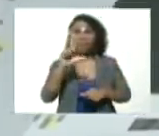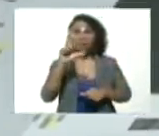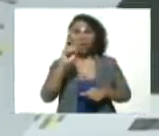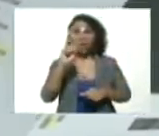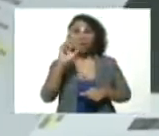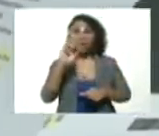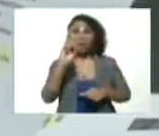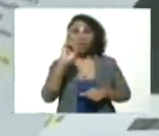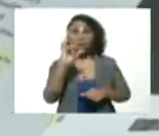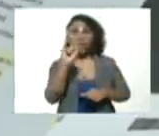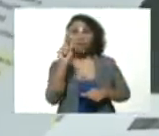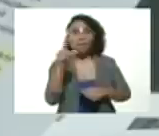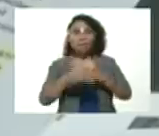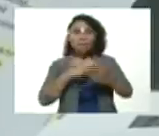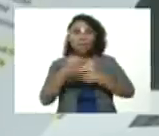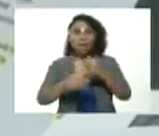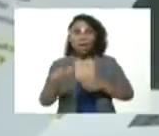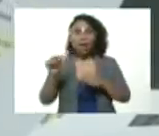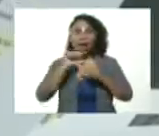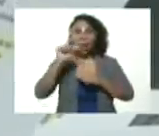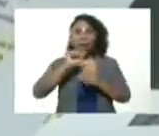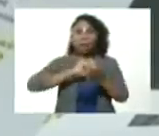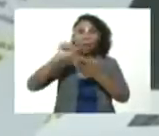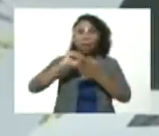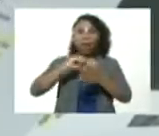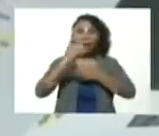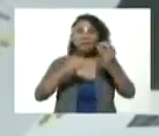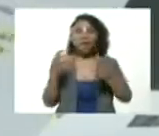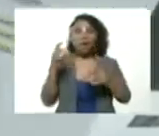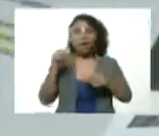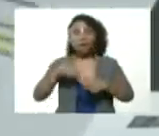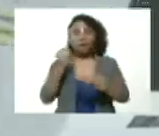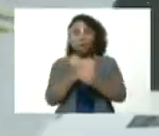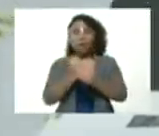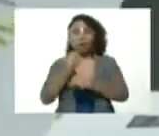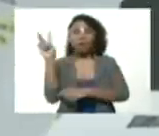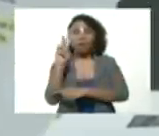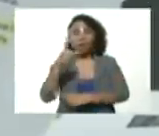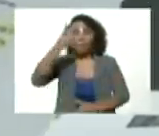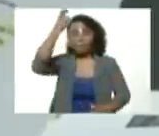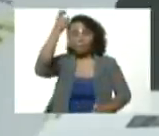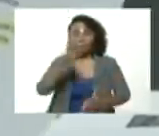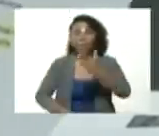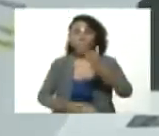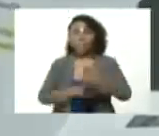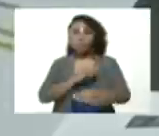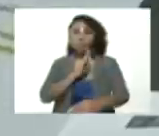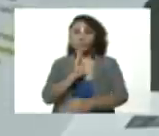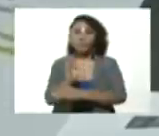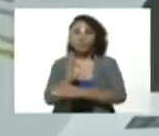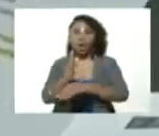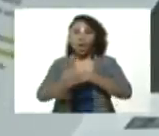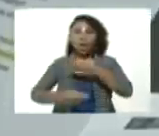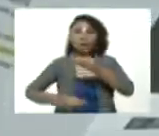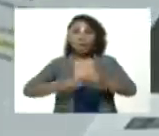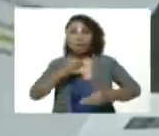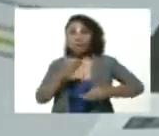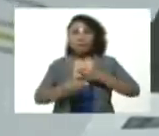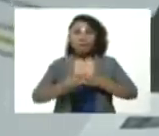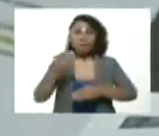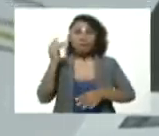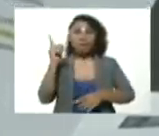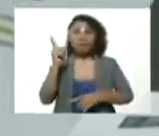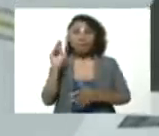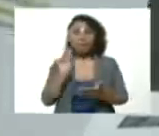bombas de agua, puesto que las compañías operadas en Venezuela se les ha prohibido comercializar por las